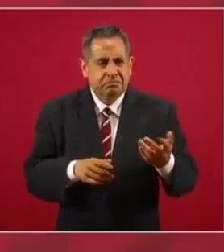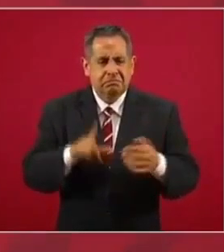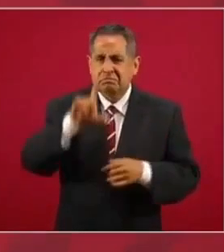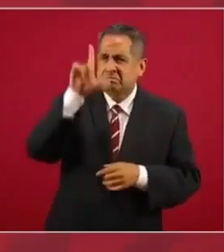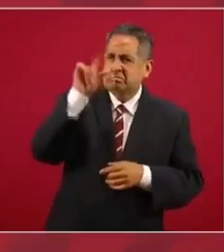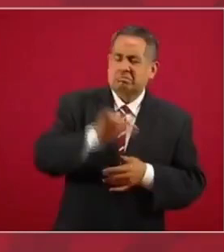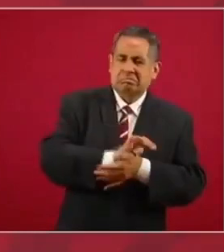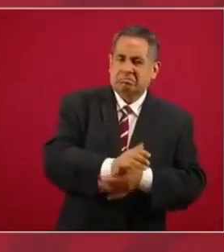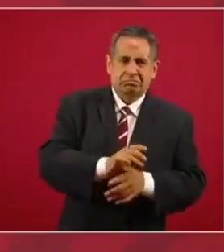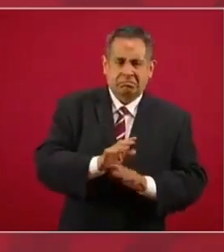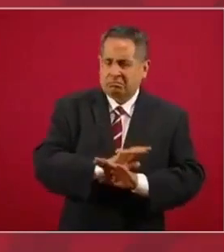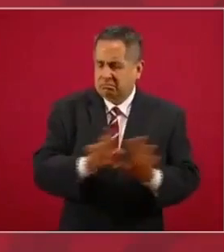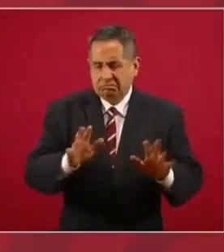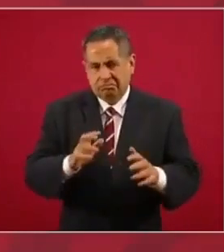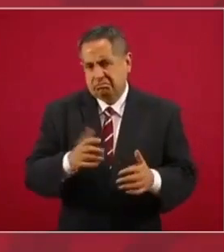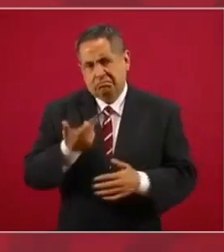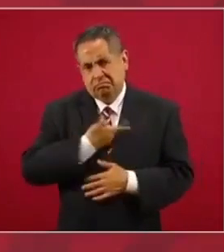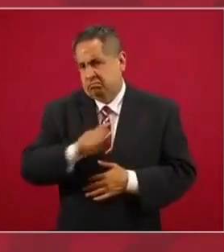ultrajado?